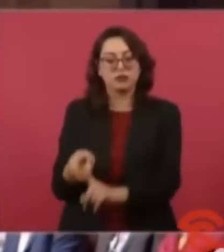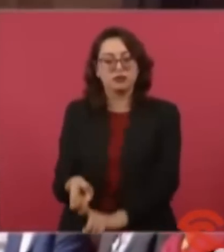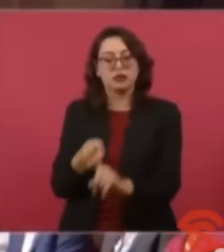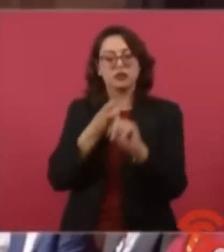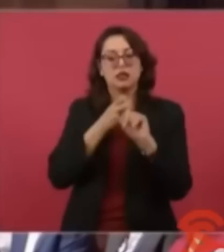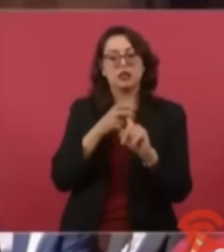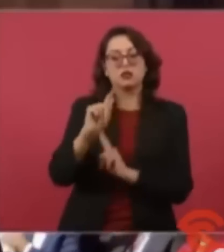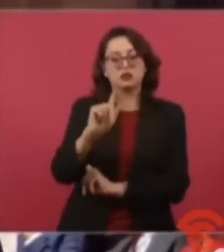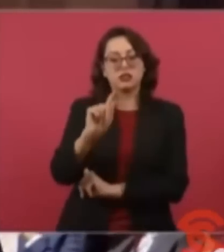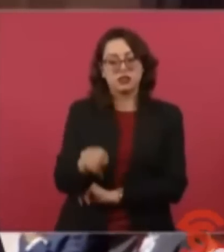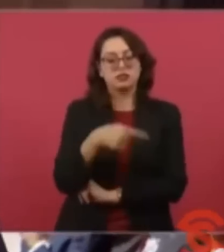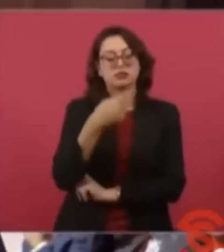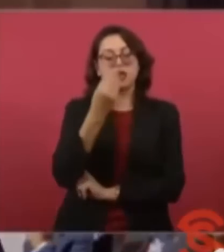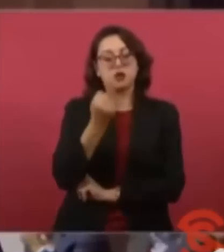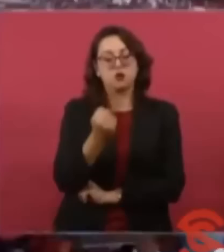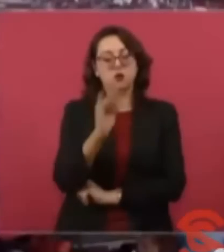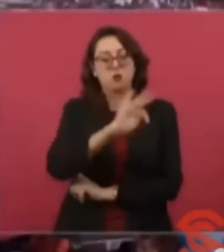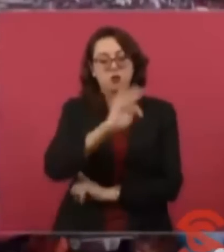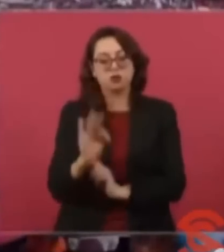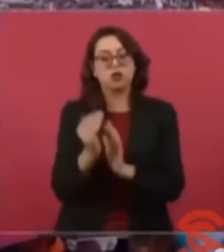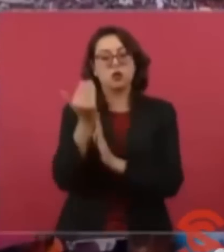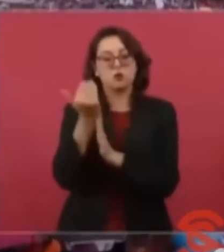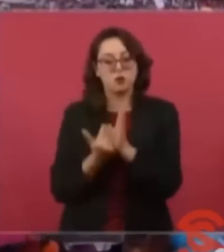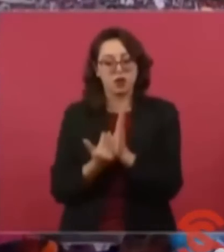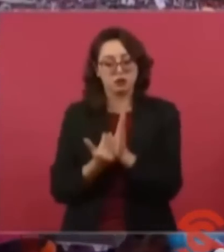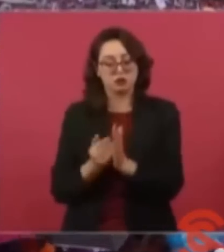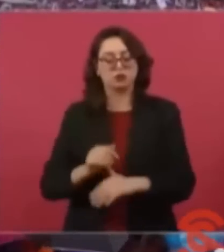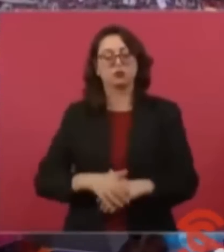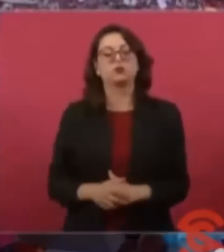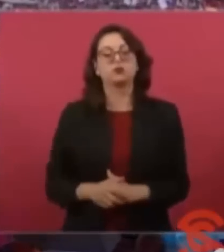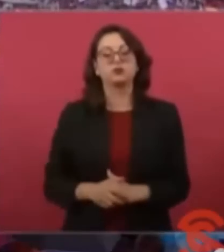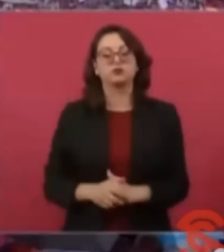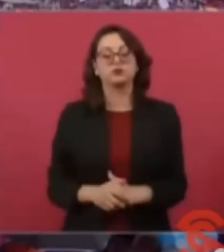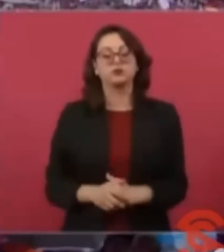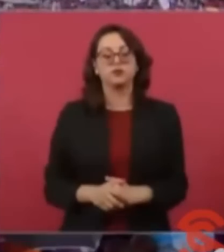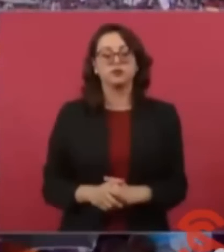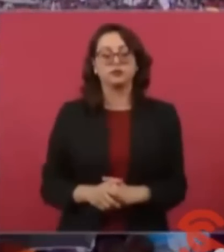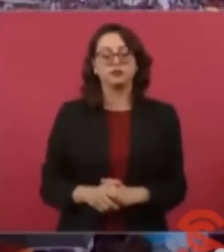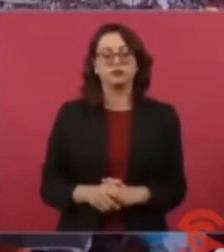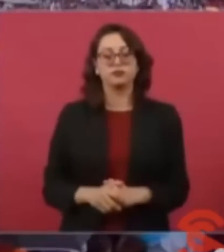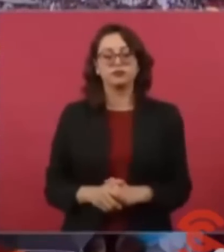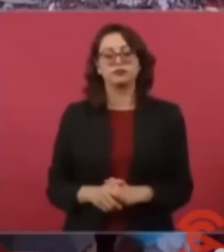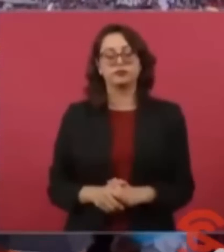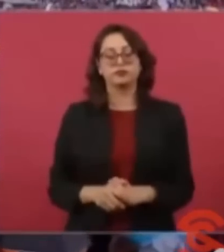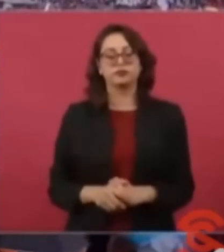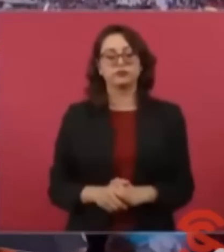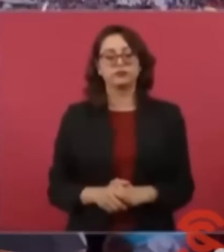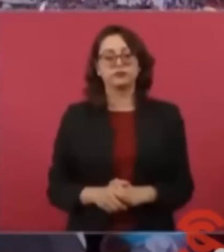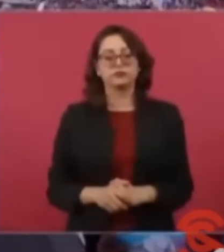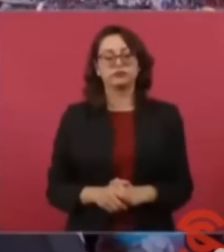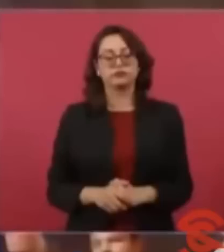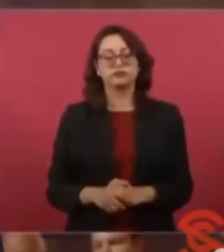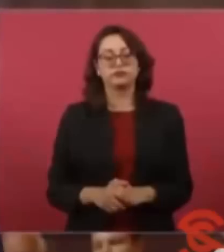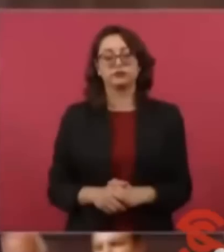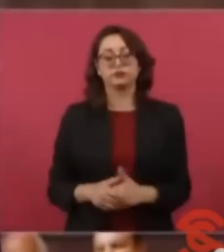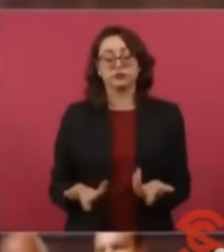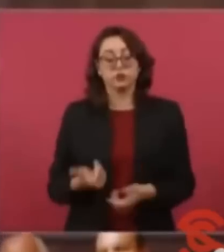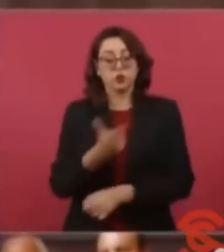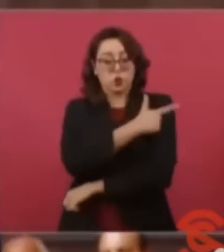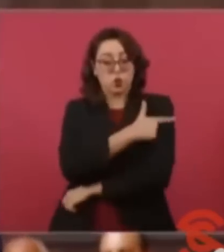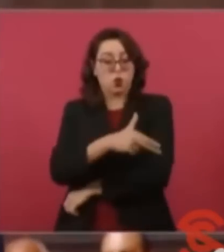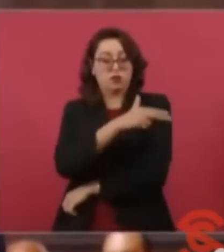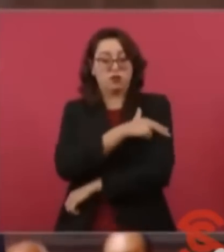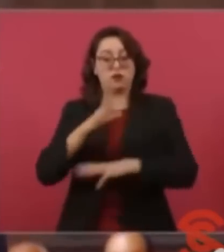en 79%. Acaba de cumplir 4 años la Guardia